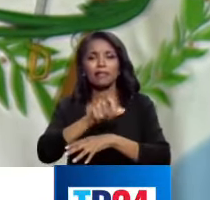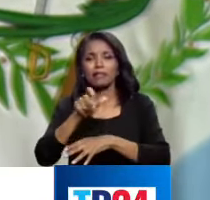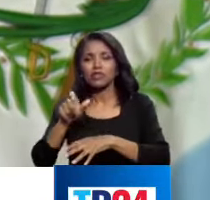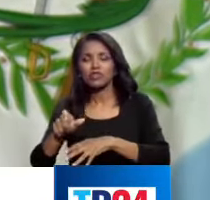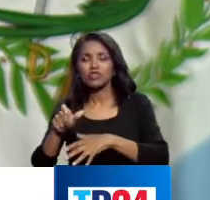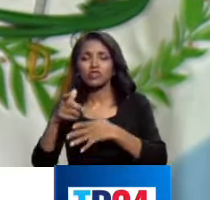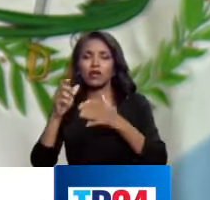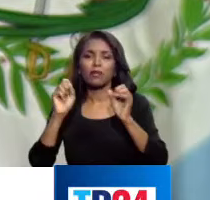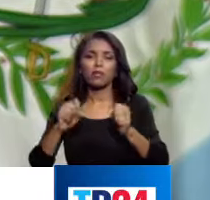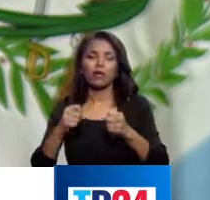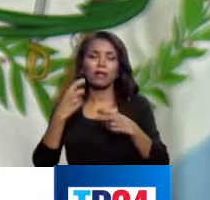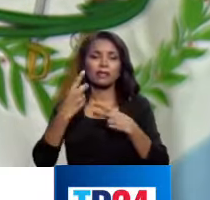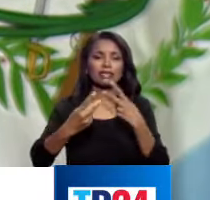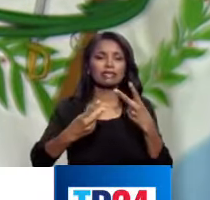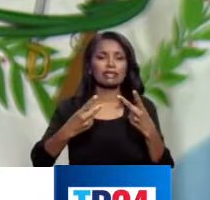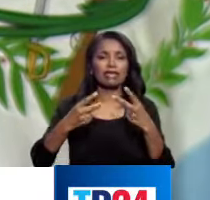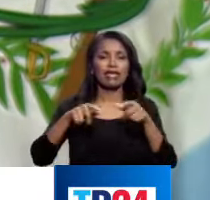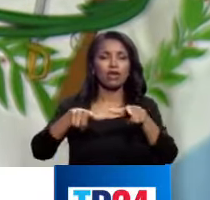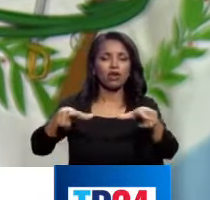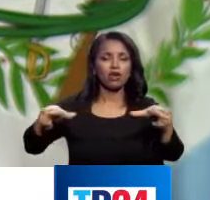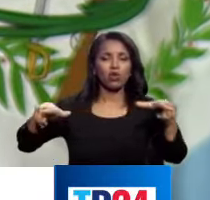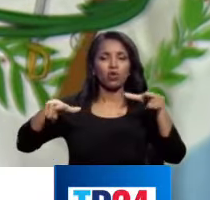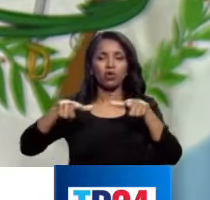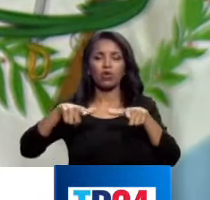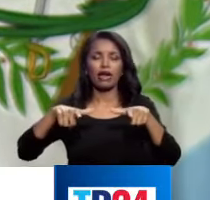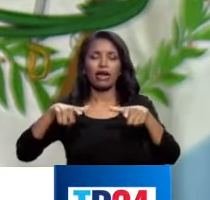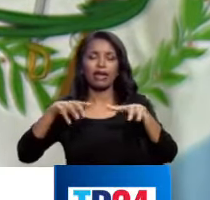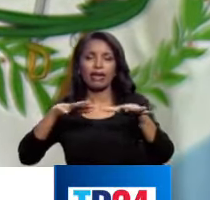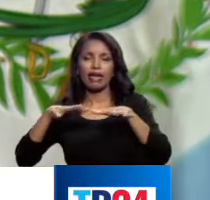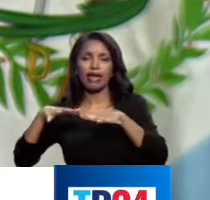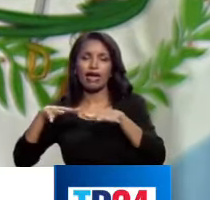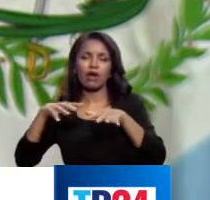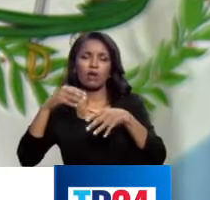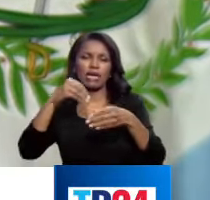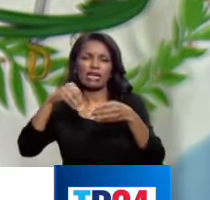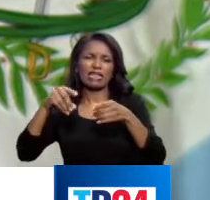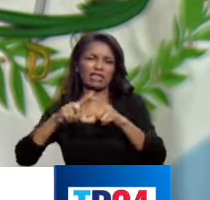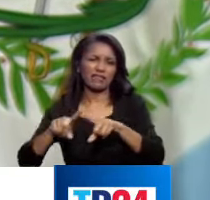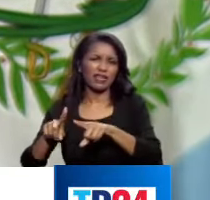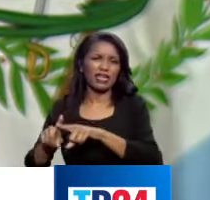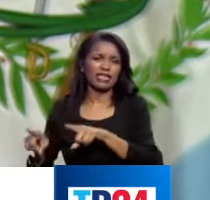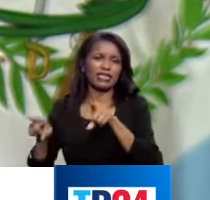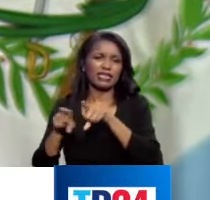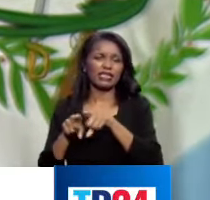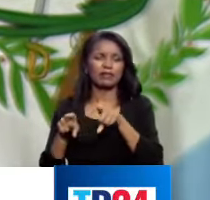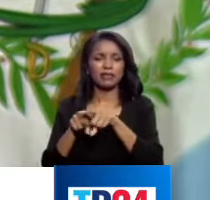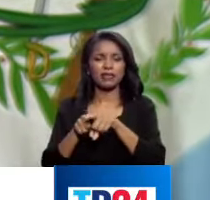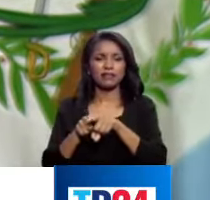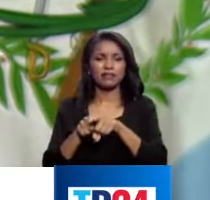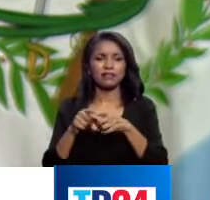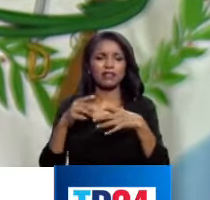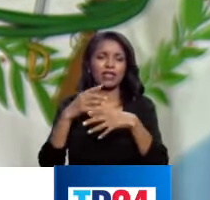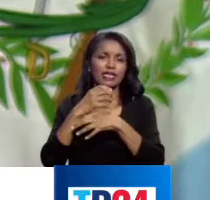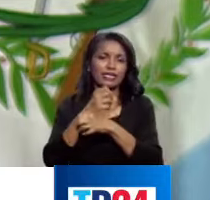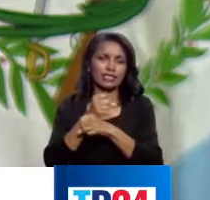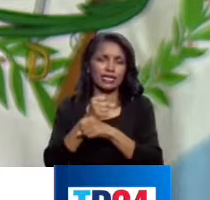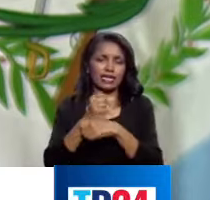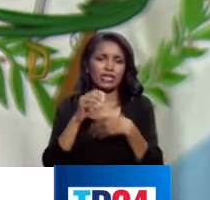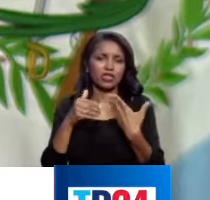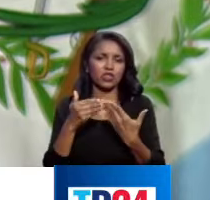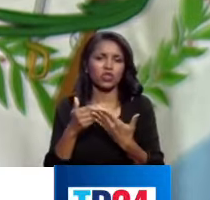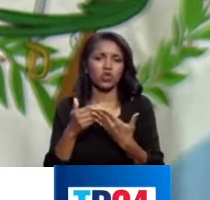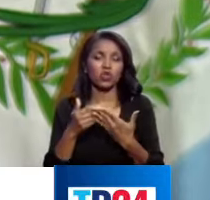turismo agropecuario, que permite la creación de fuentes, pero también tenemos que crear las